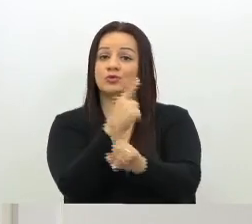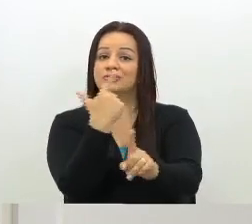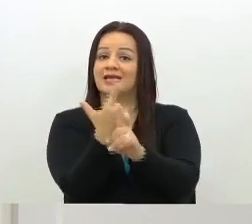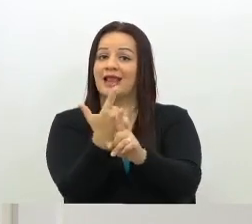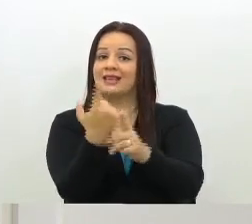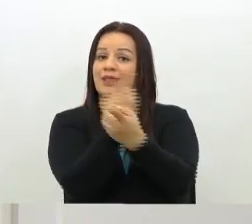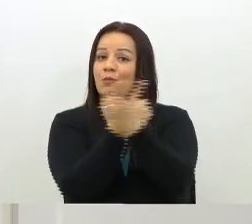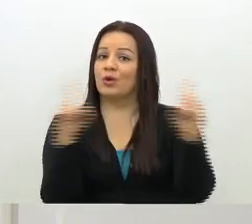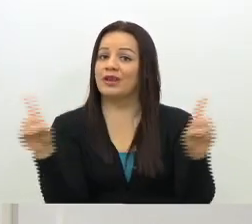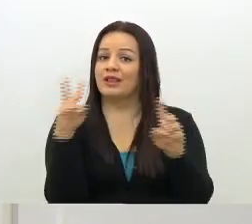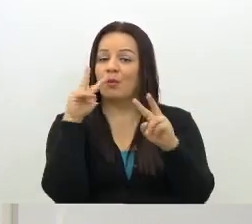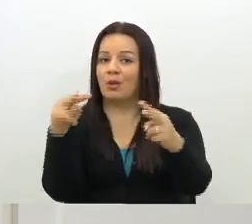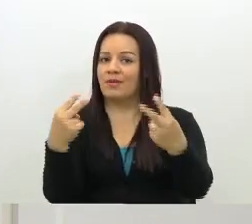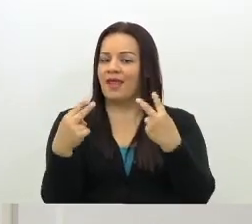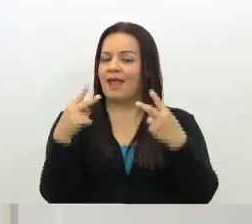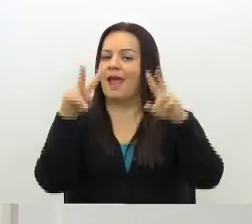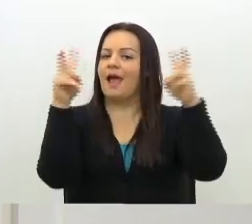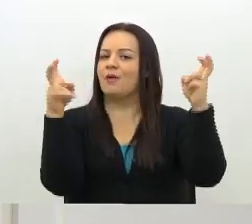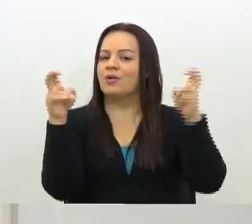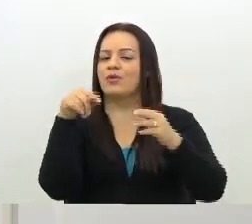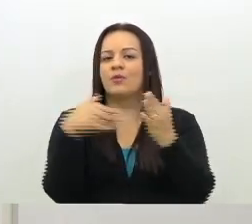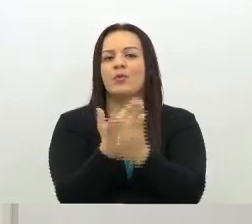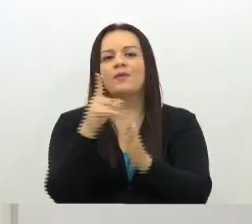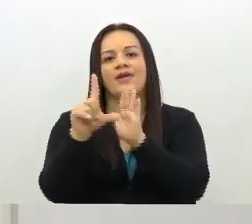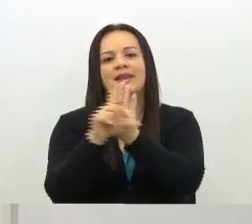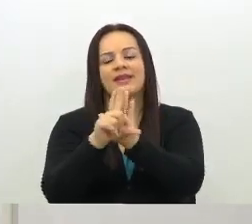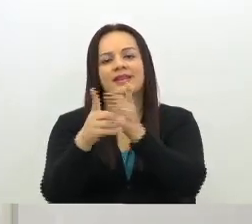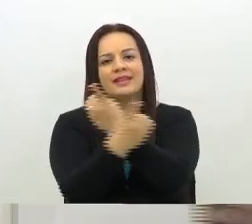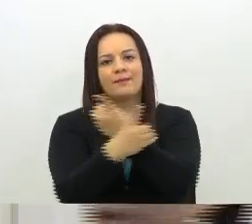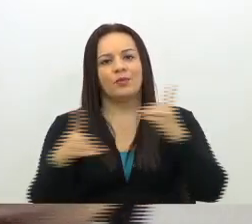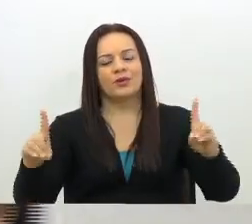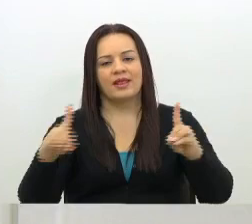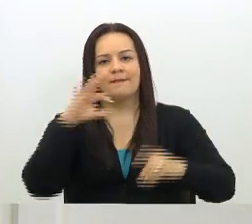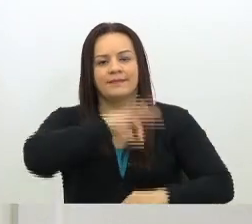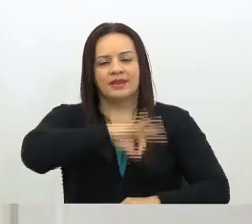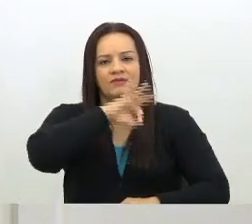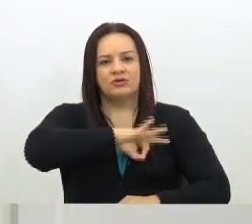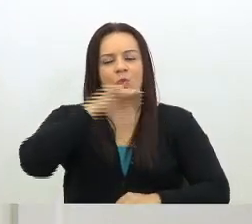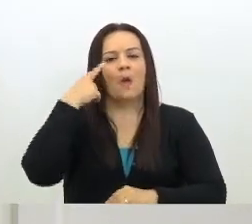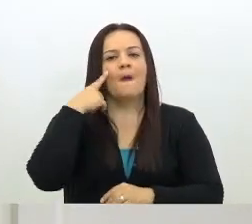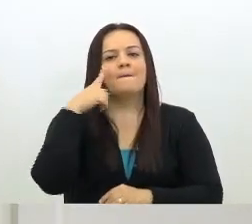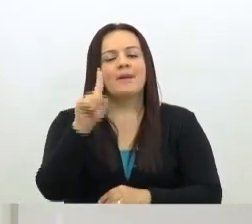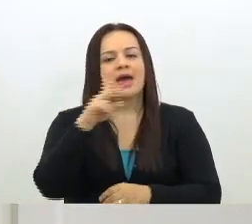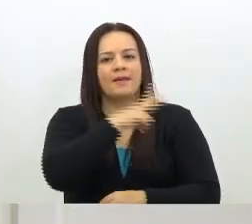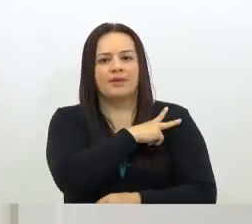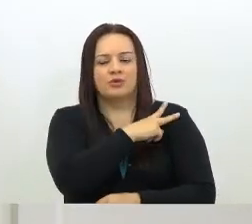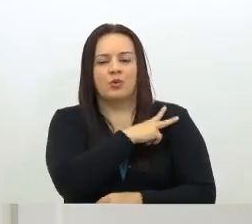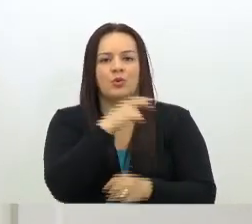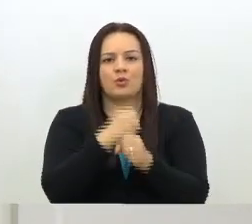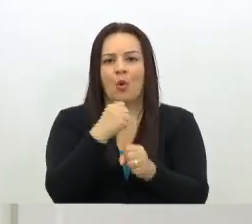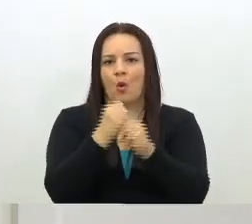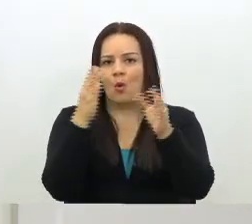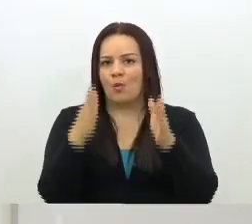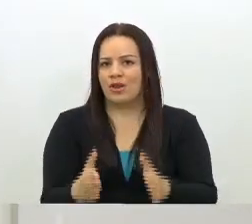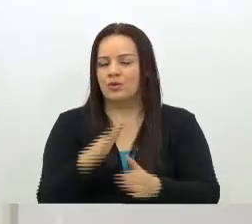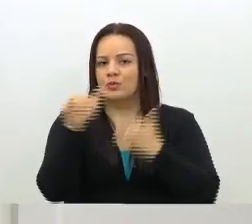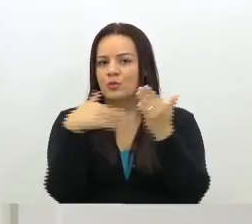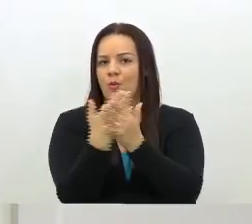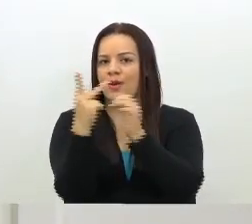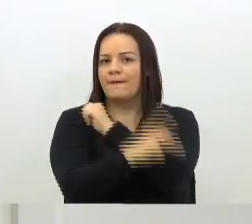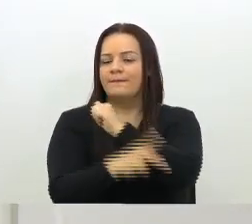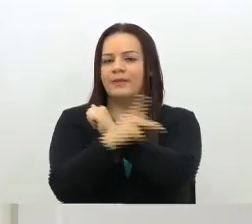abro comillas: la nueva legislación social es democrática y beneficiosa para patronos, obreros y para todo el país